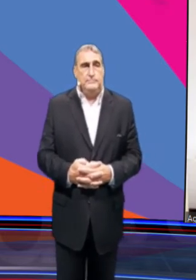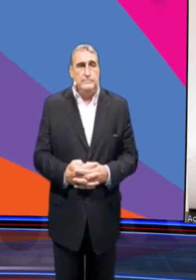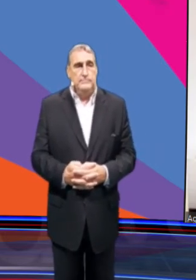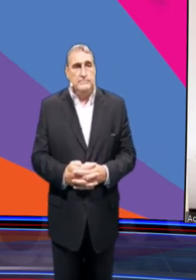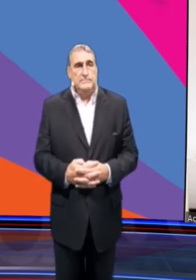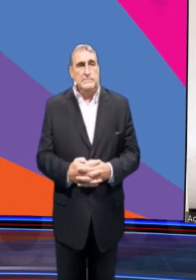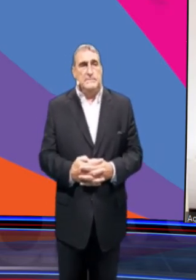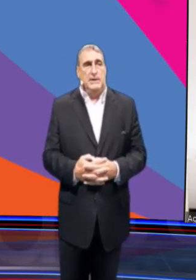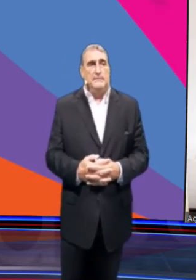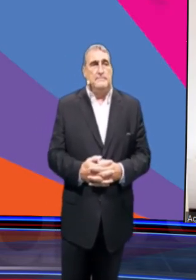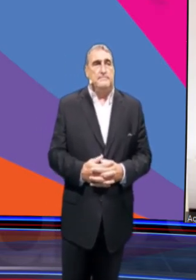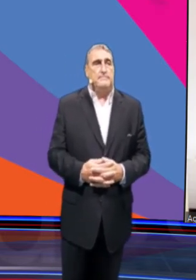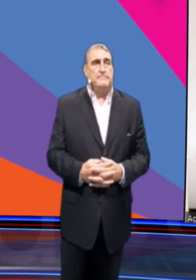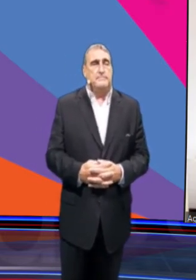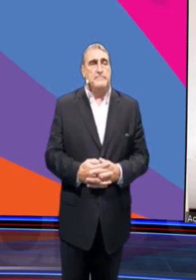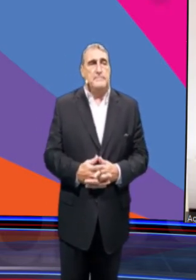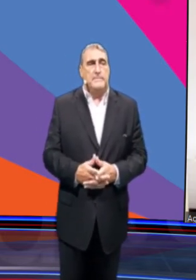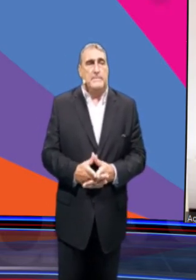Rosario. Sí.